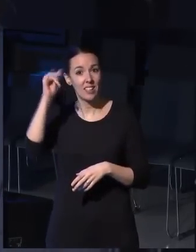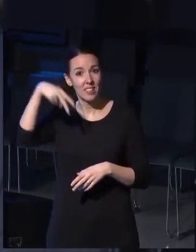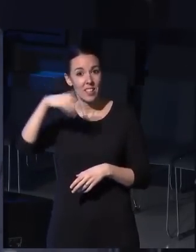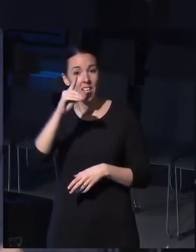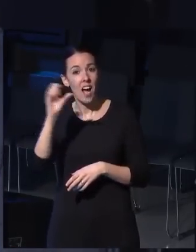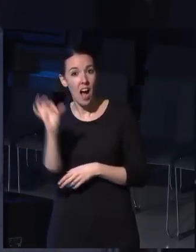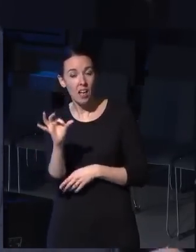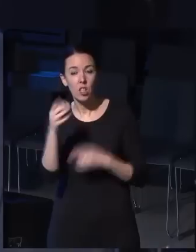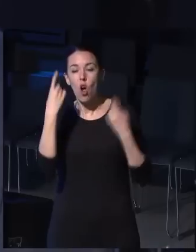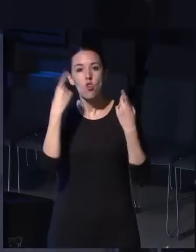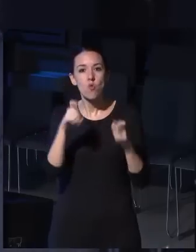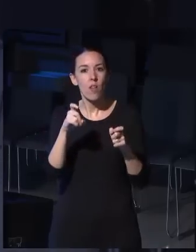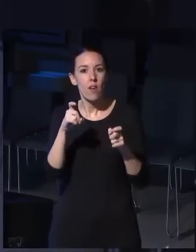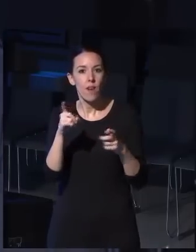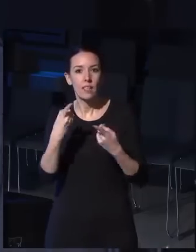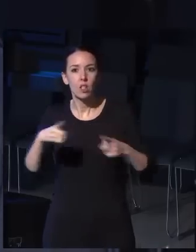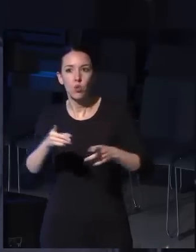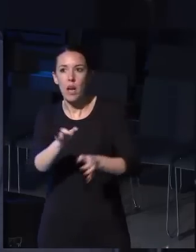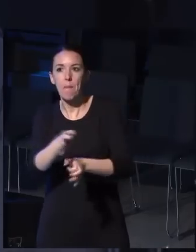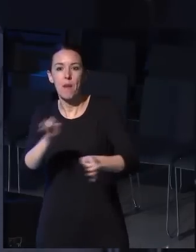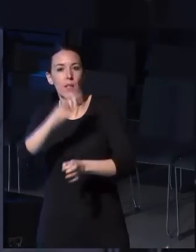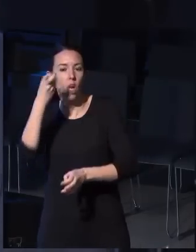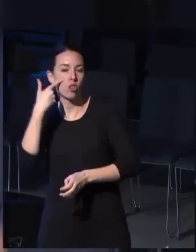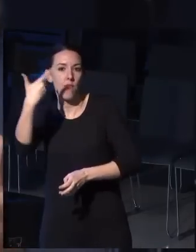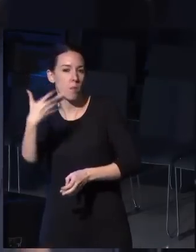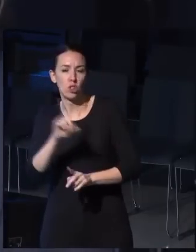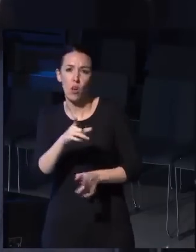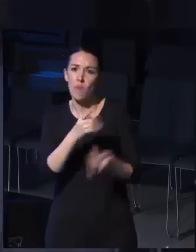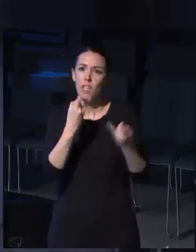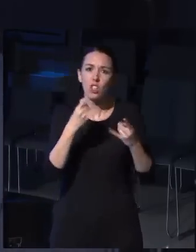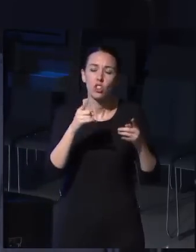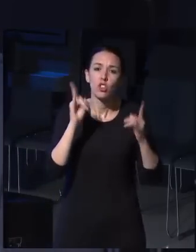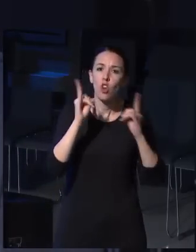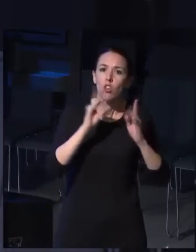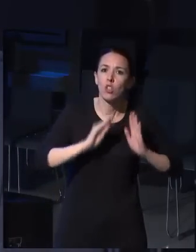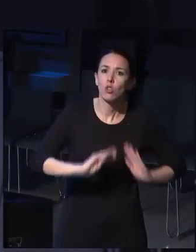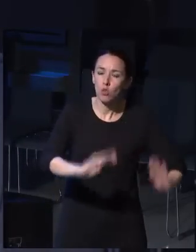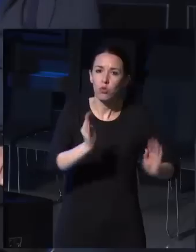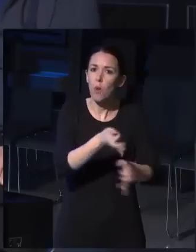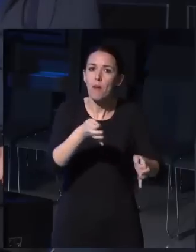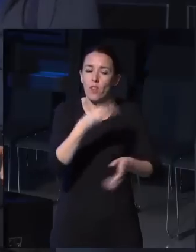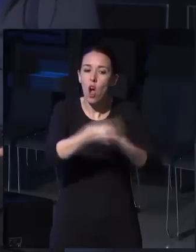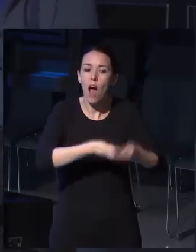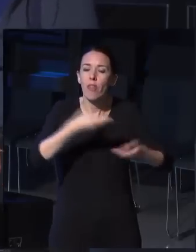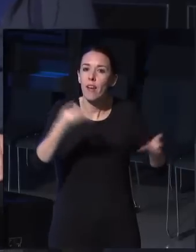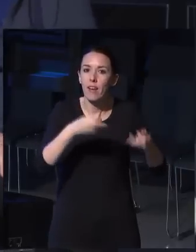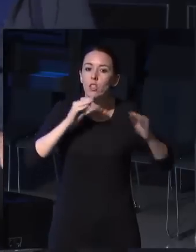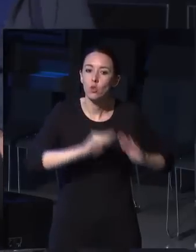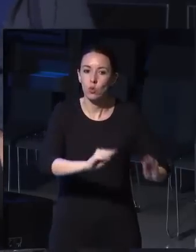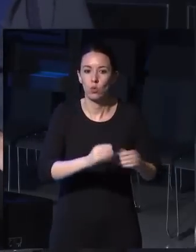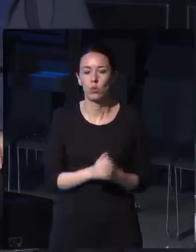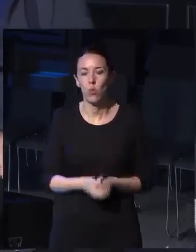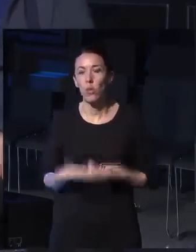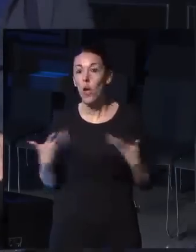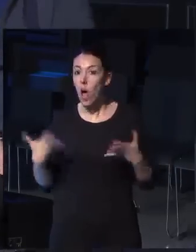que suenen como Rihanna, tienen que sonar como suenan ellas. Y la perfección es lo que hacen ellas. ¿Y cómo es la